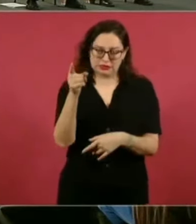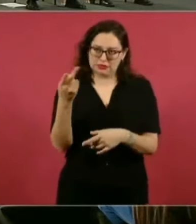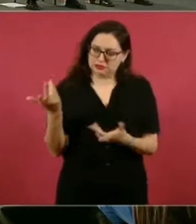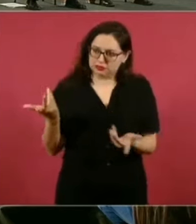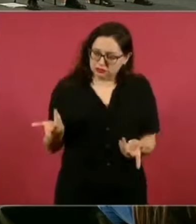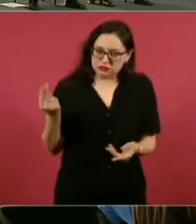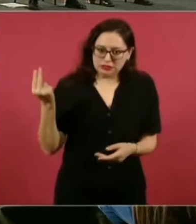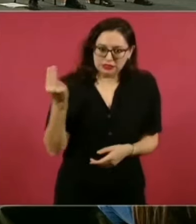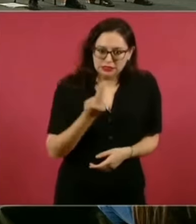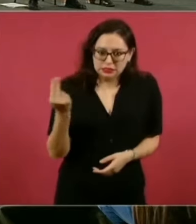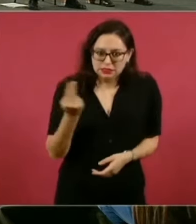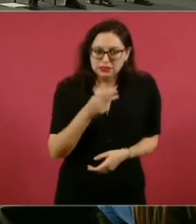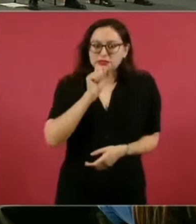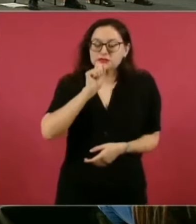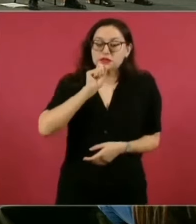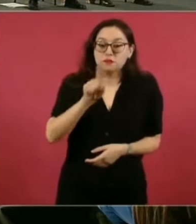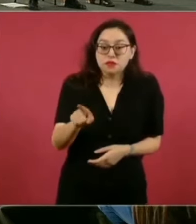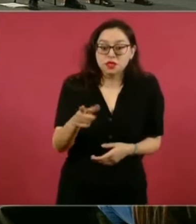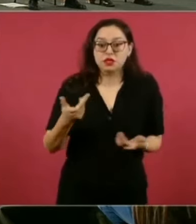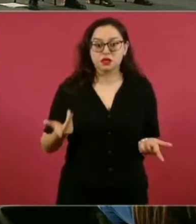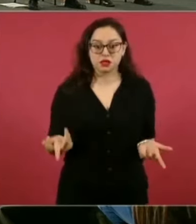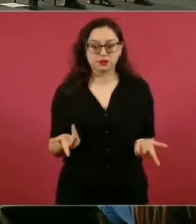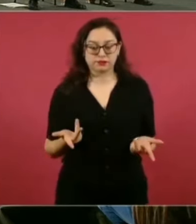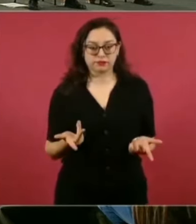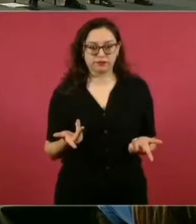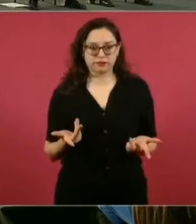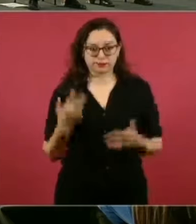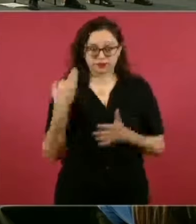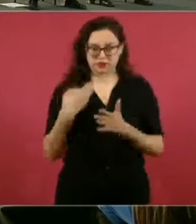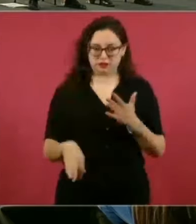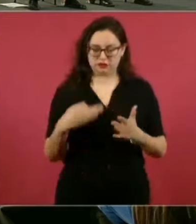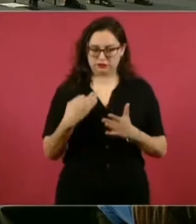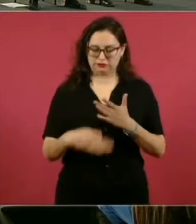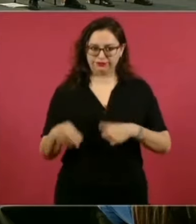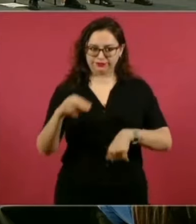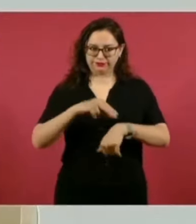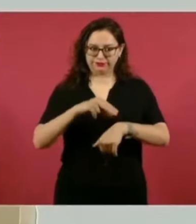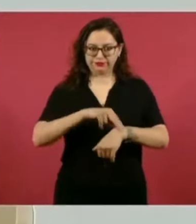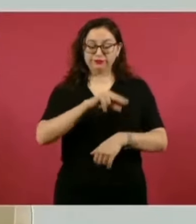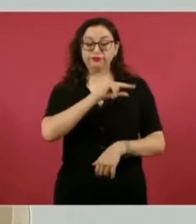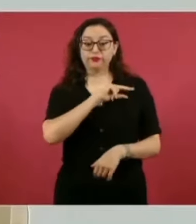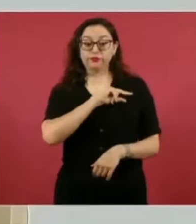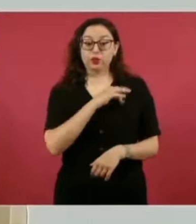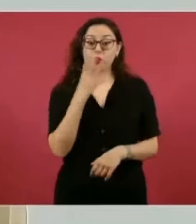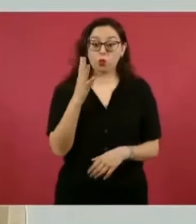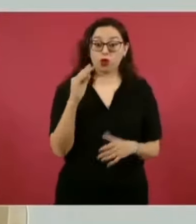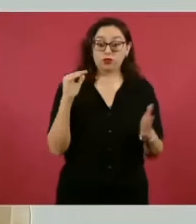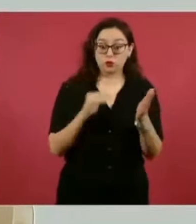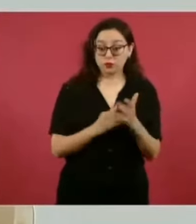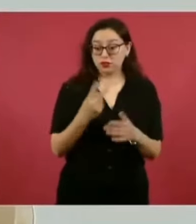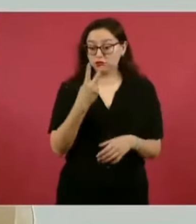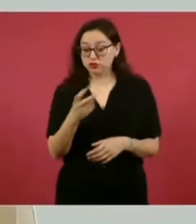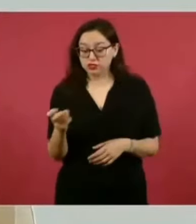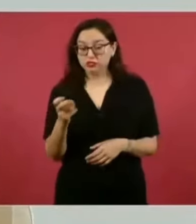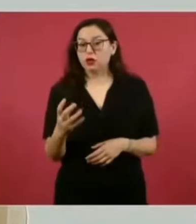son las especialidades más comunes. Por eso hoy, podemos decirlo, tenemos 4,379